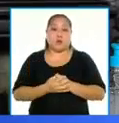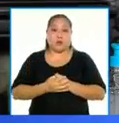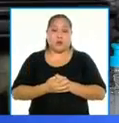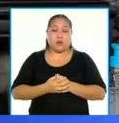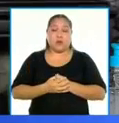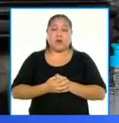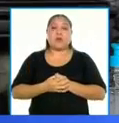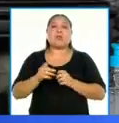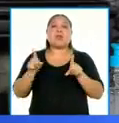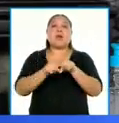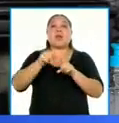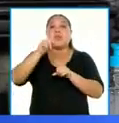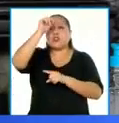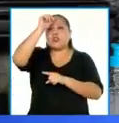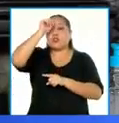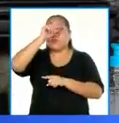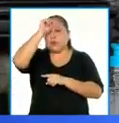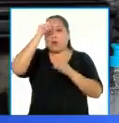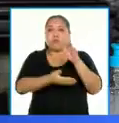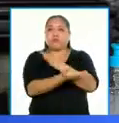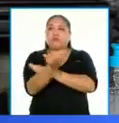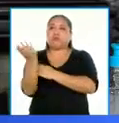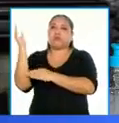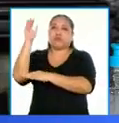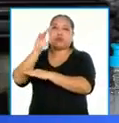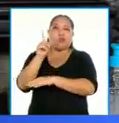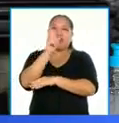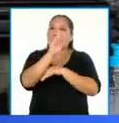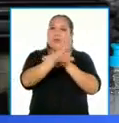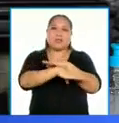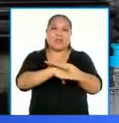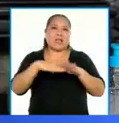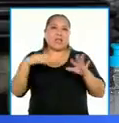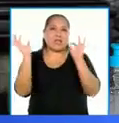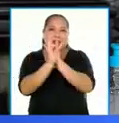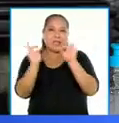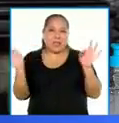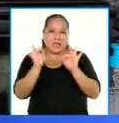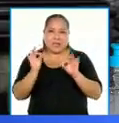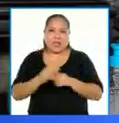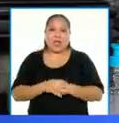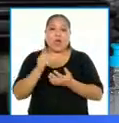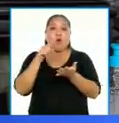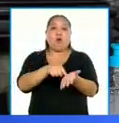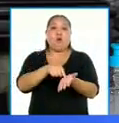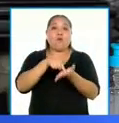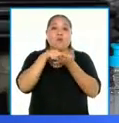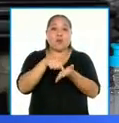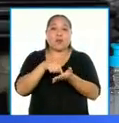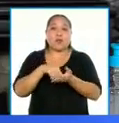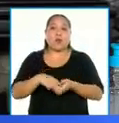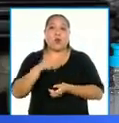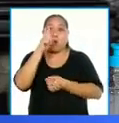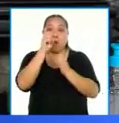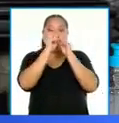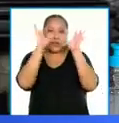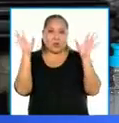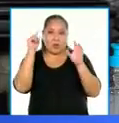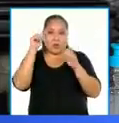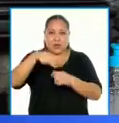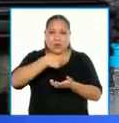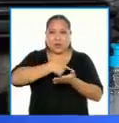domingos también nos quedaremos en casa. Inmovilización social obligatoria, un día a la